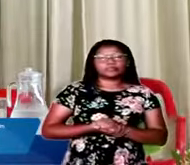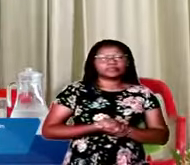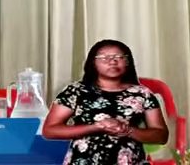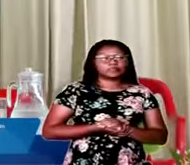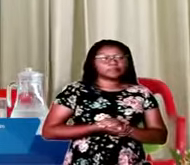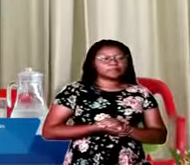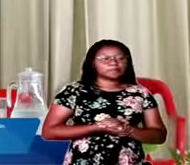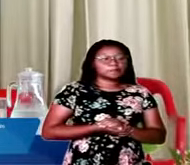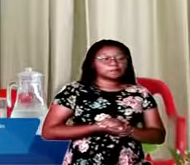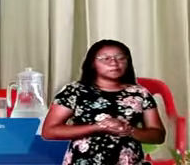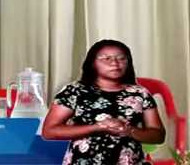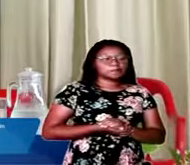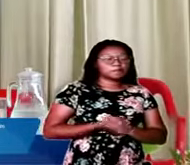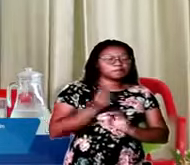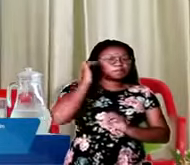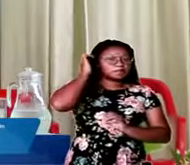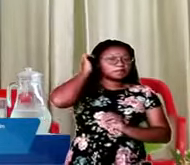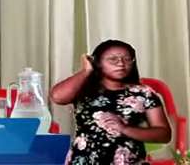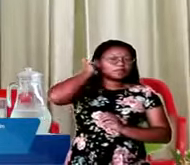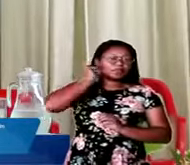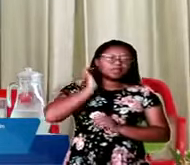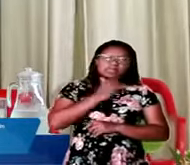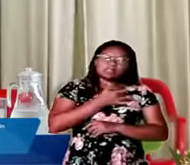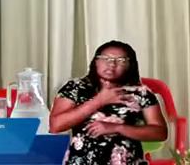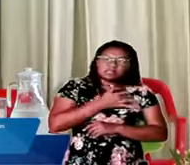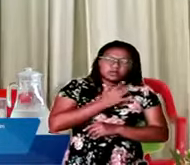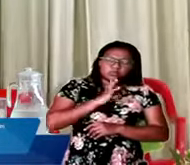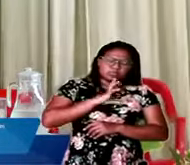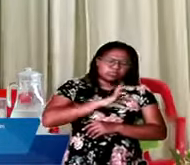Es sentir el dolor ajeno.